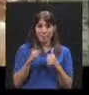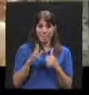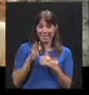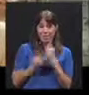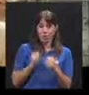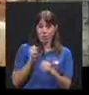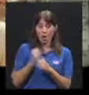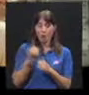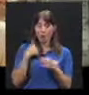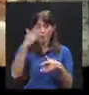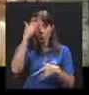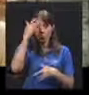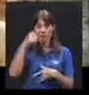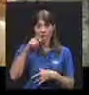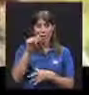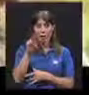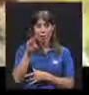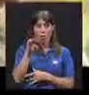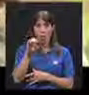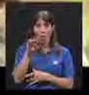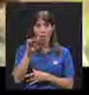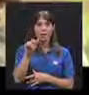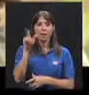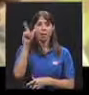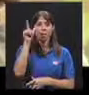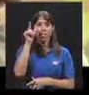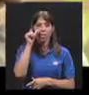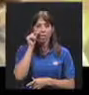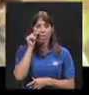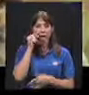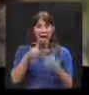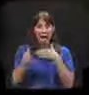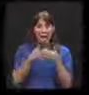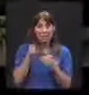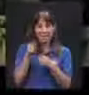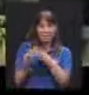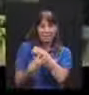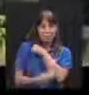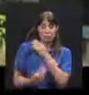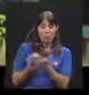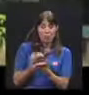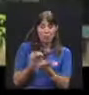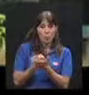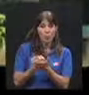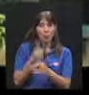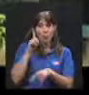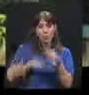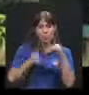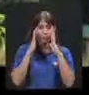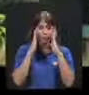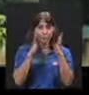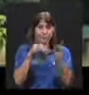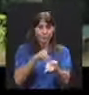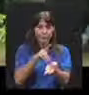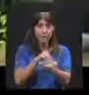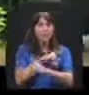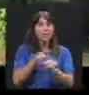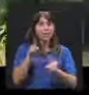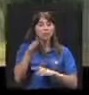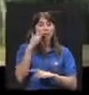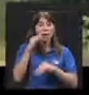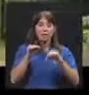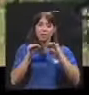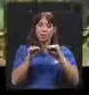robando la visión de forma progresiva. A pesar de que la situación económica de su familia le impidió tratarse, su madre le dejó una